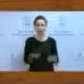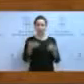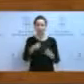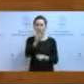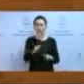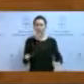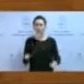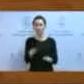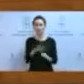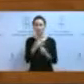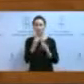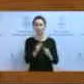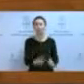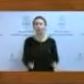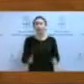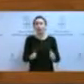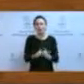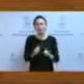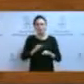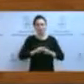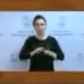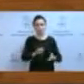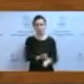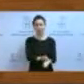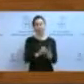en situación de dependencia a recibir unos